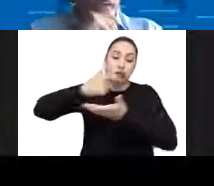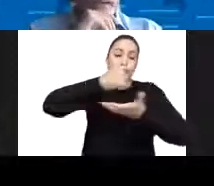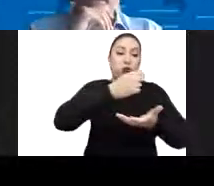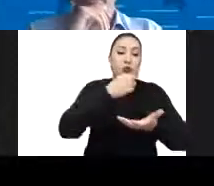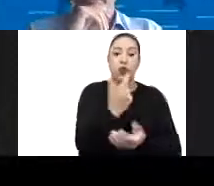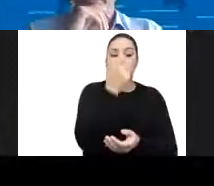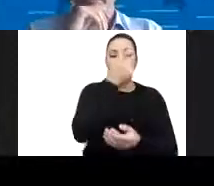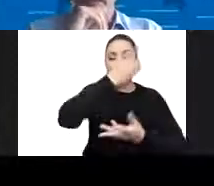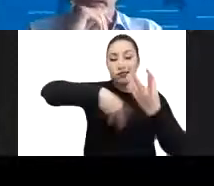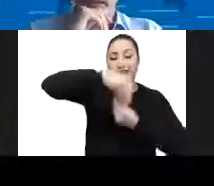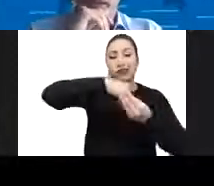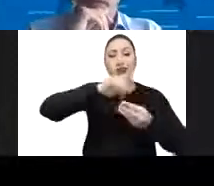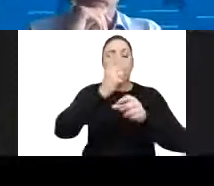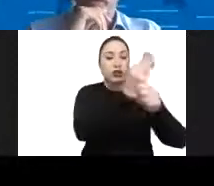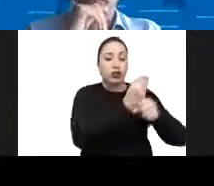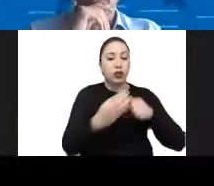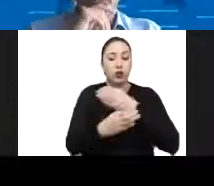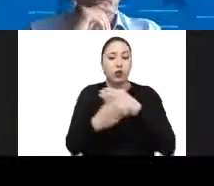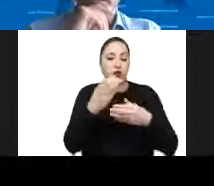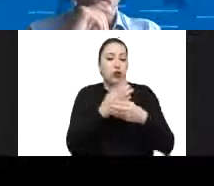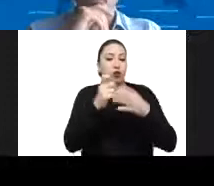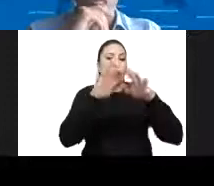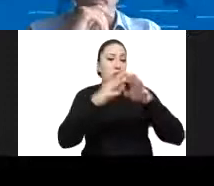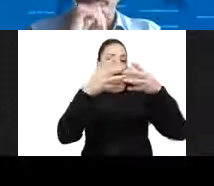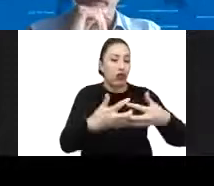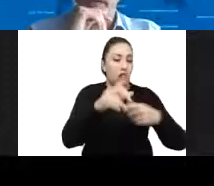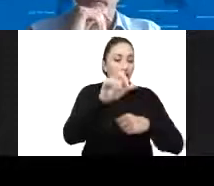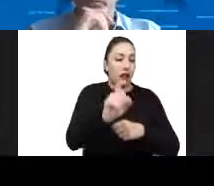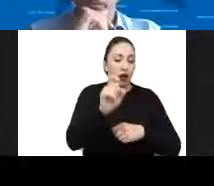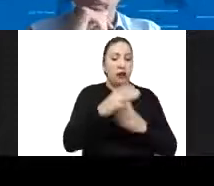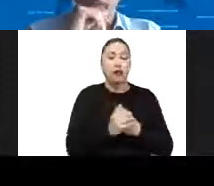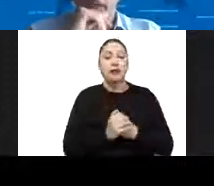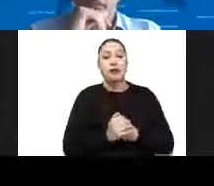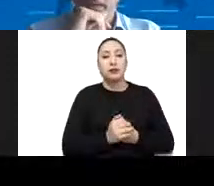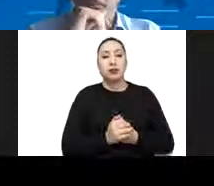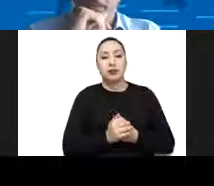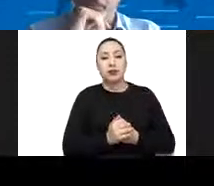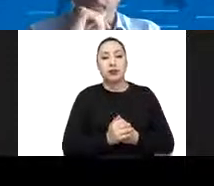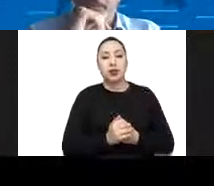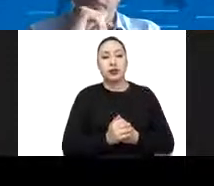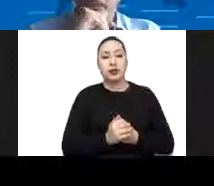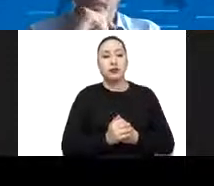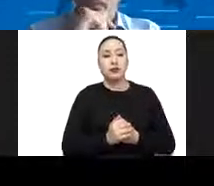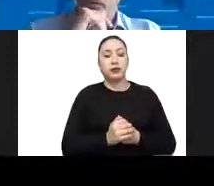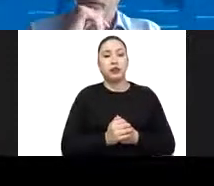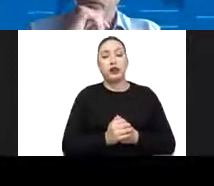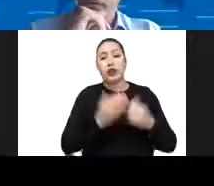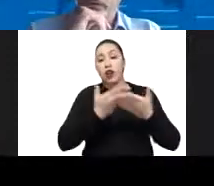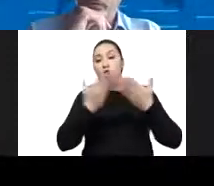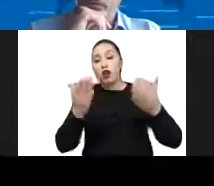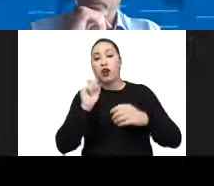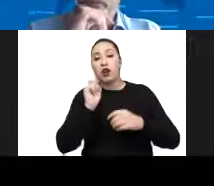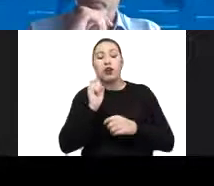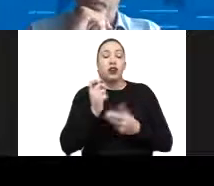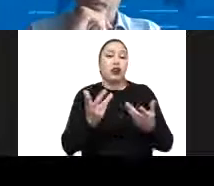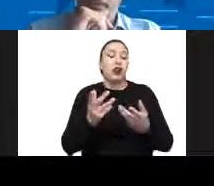Como dije anteriormente, en general consideramos en un plan tradicional métricas ya sea financieras o económicas,